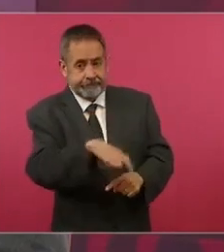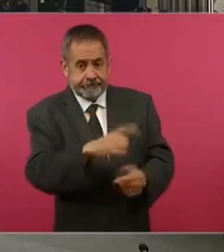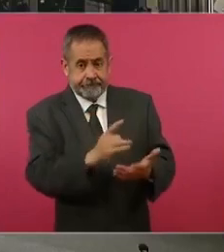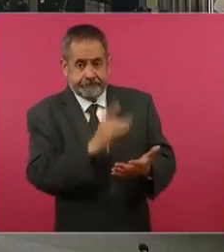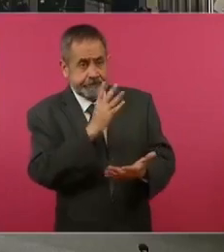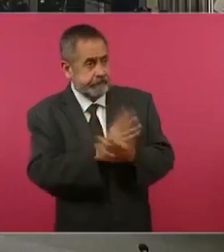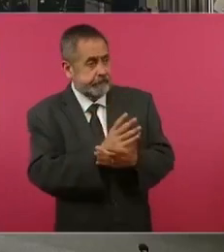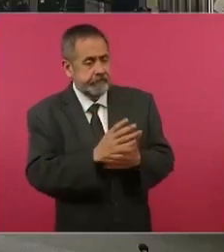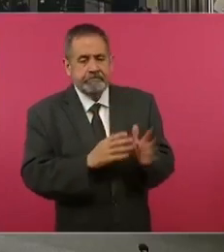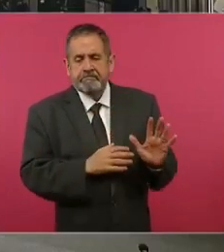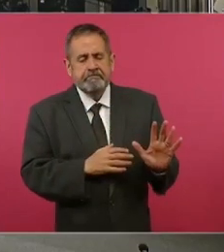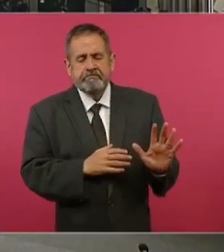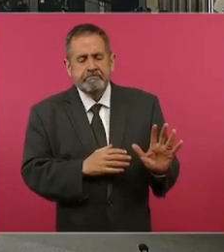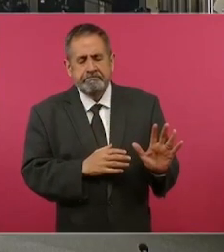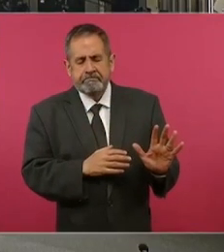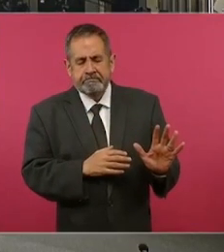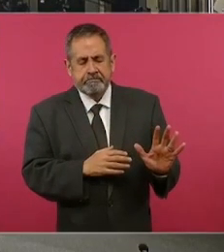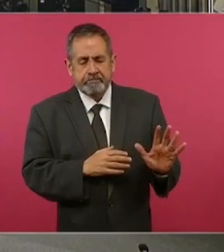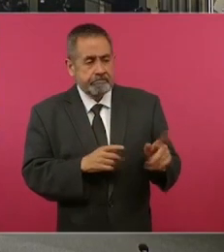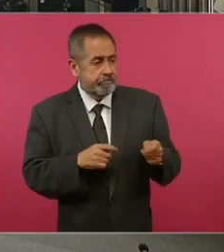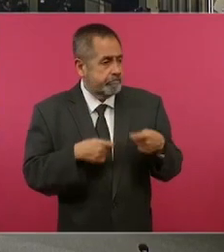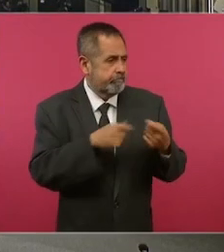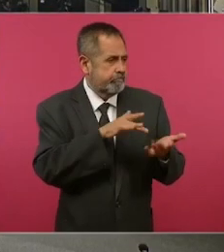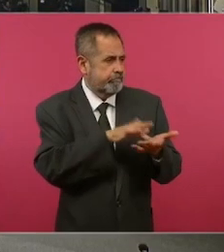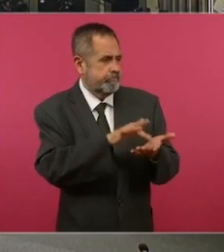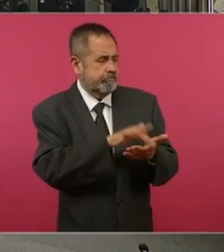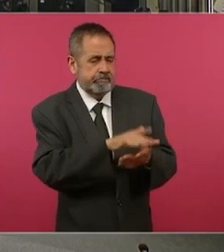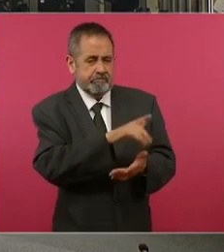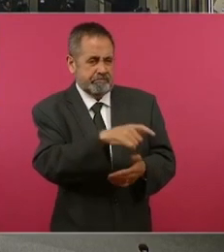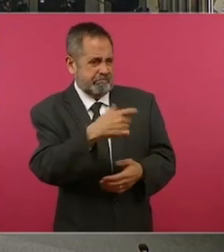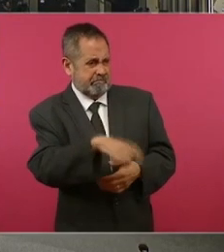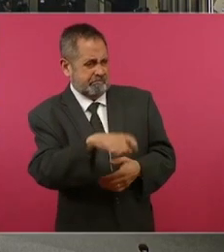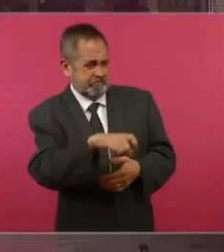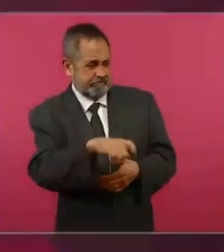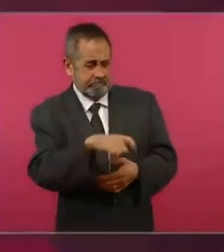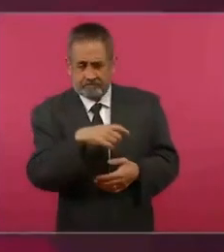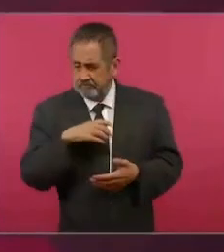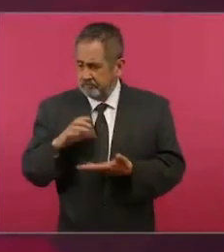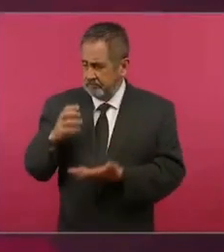solo a los de arriba para que